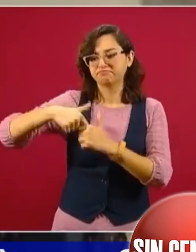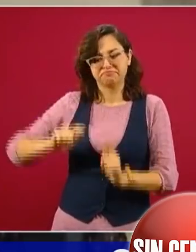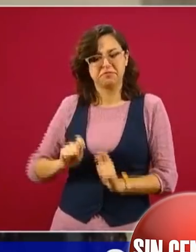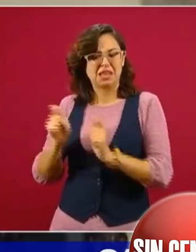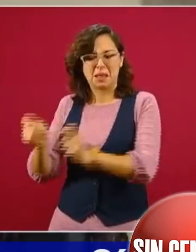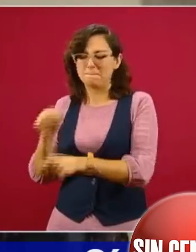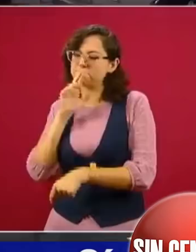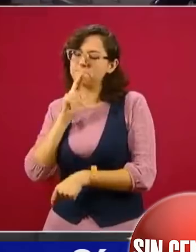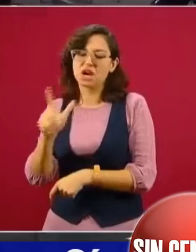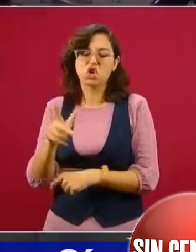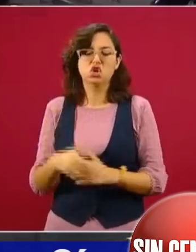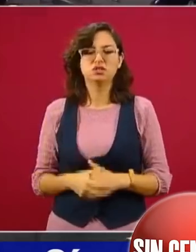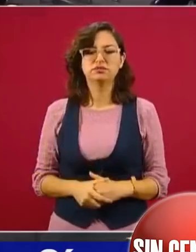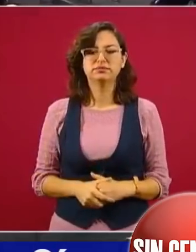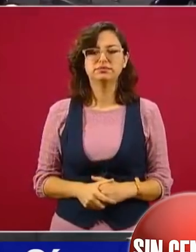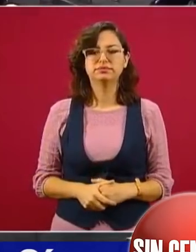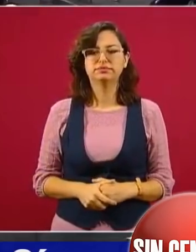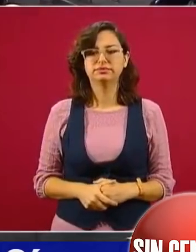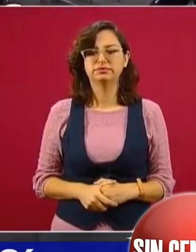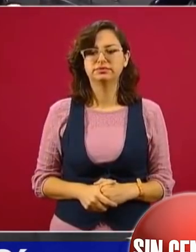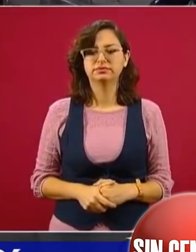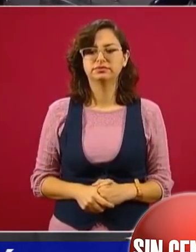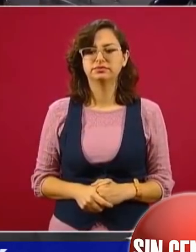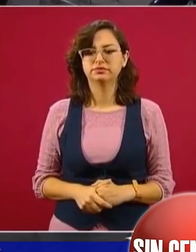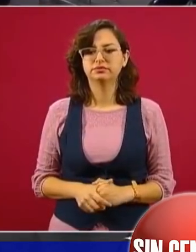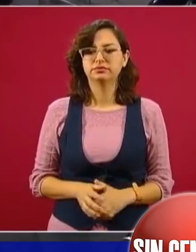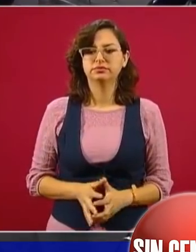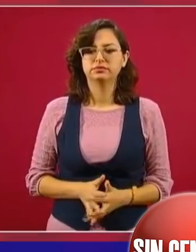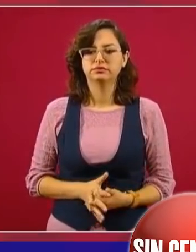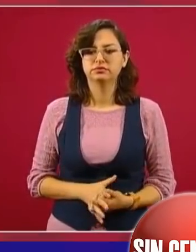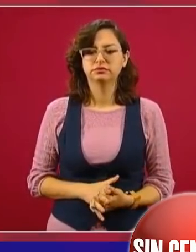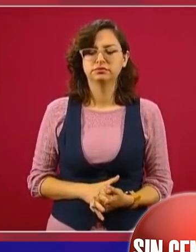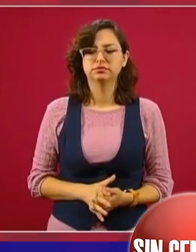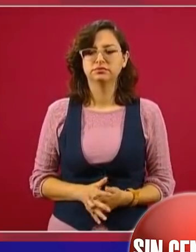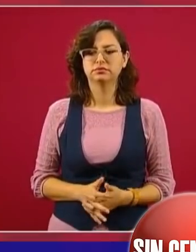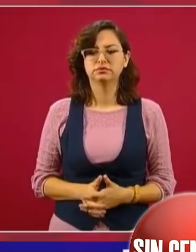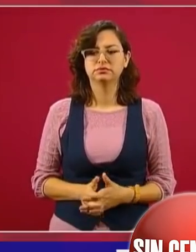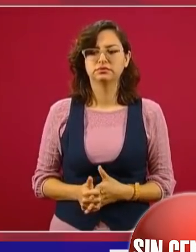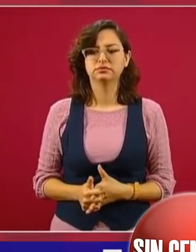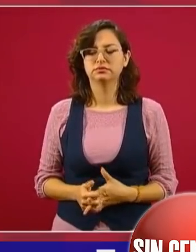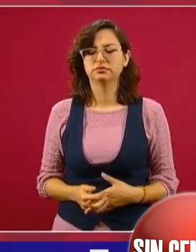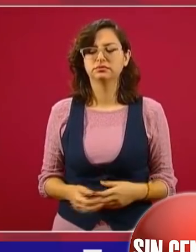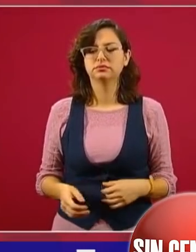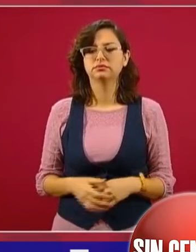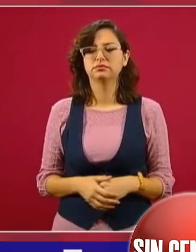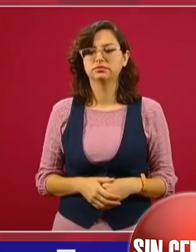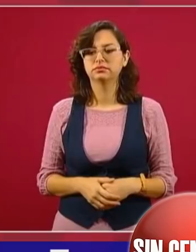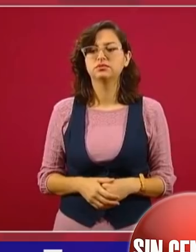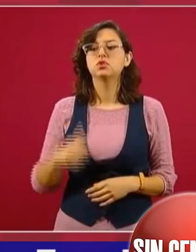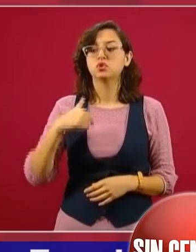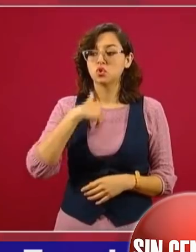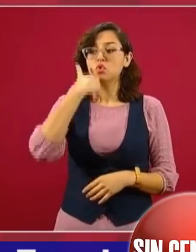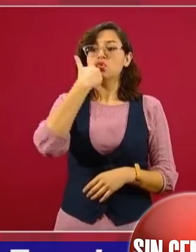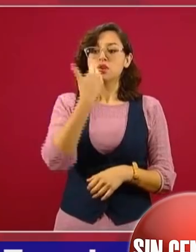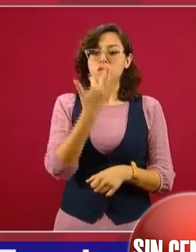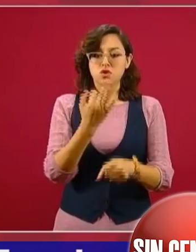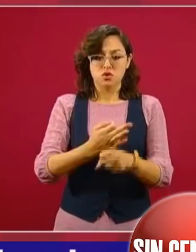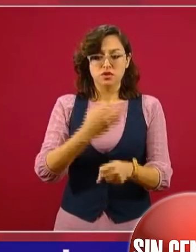de este país? Miren, yo sí quiero aprovechar ahora para decir